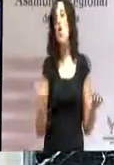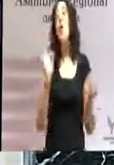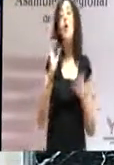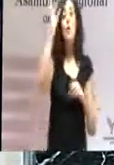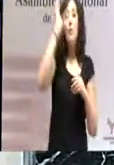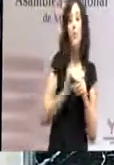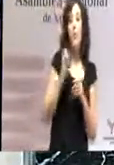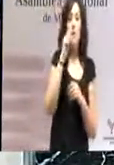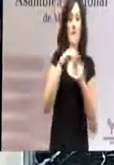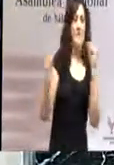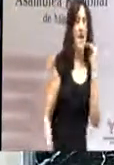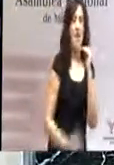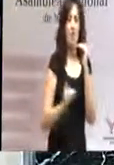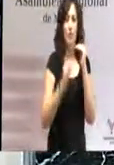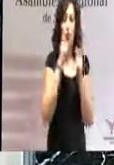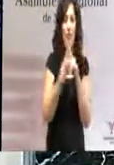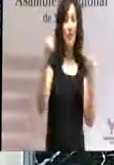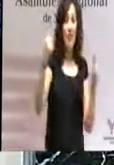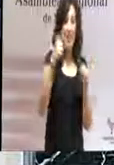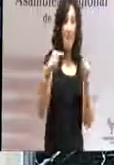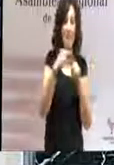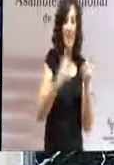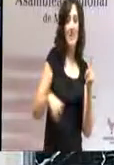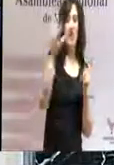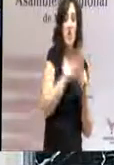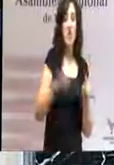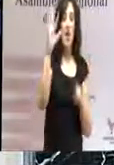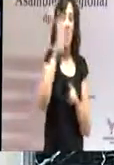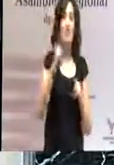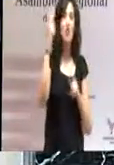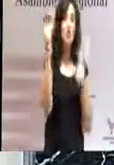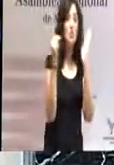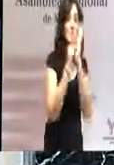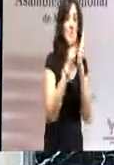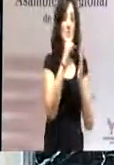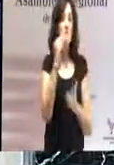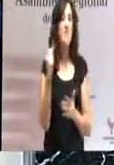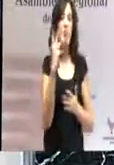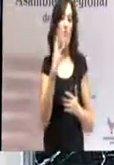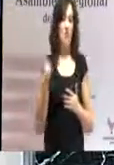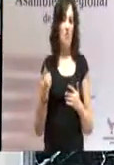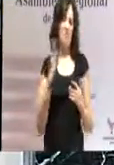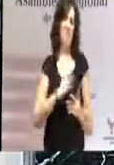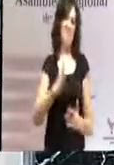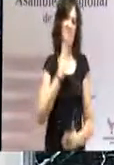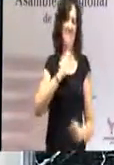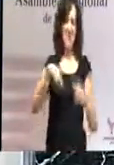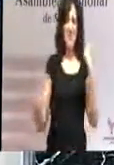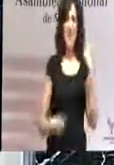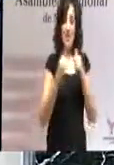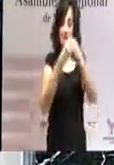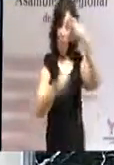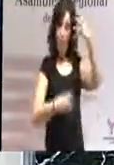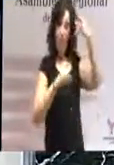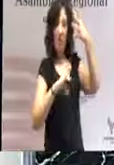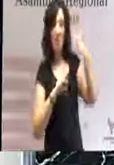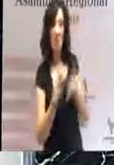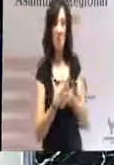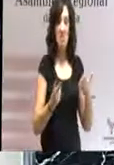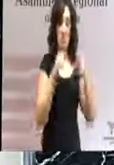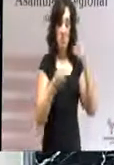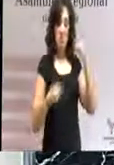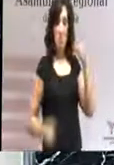de toda España, con una diferencia con respecto a la media española de 2.141. Estamos en el puesto 15-17 en cuanto